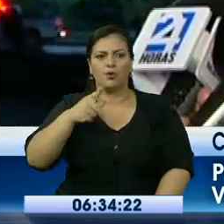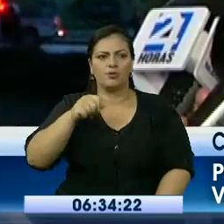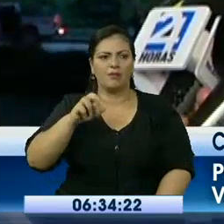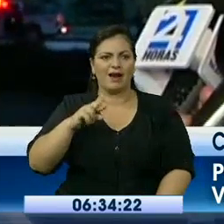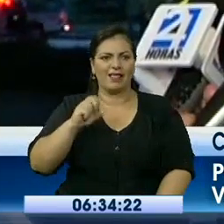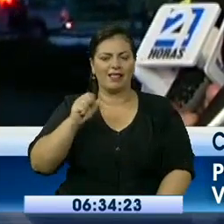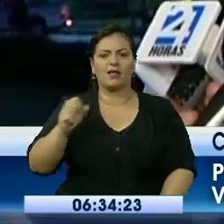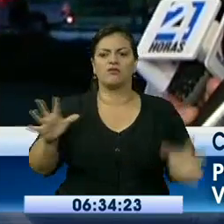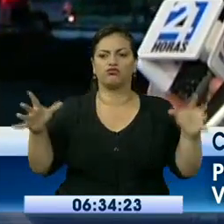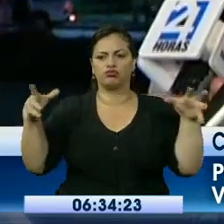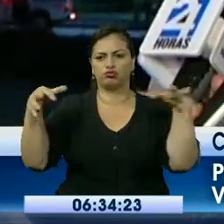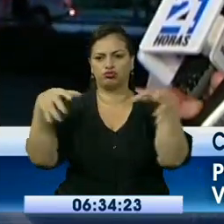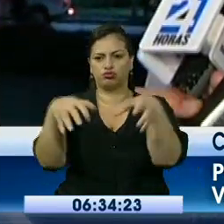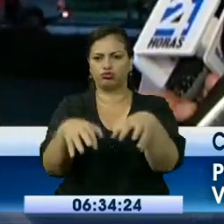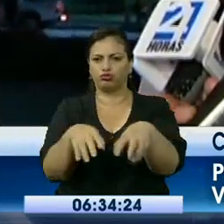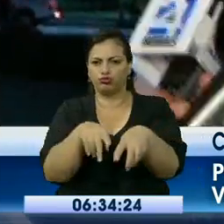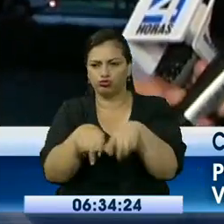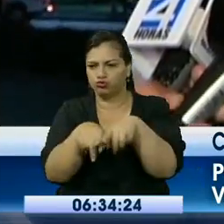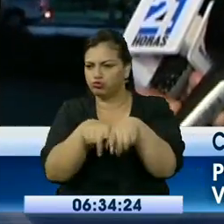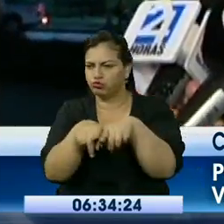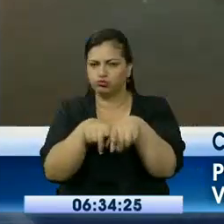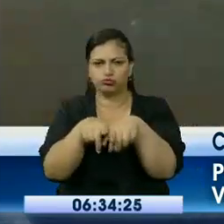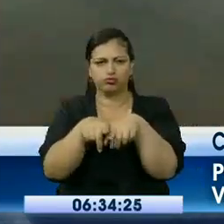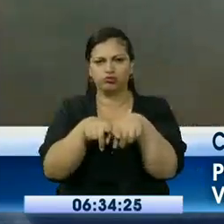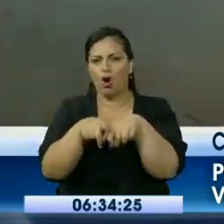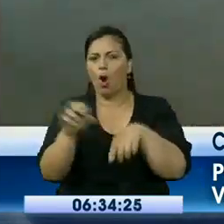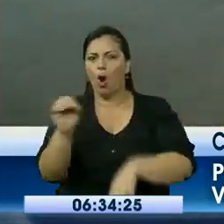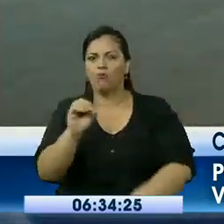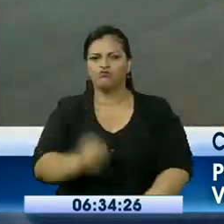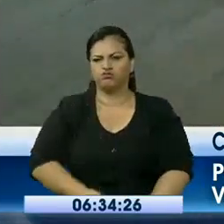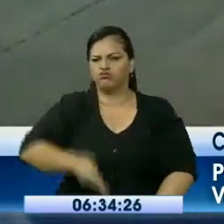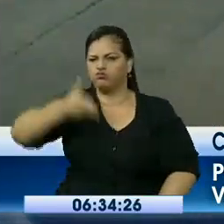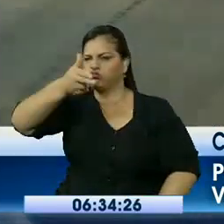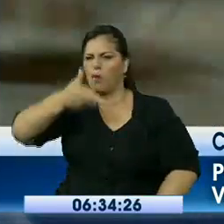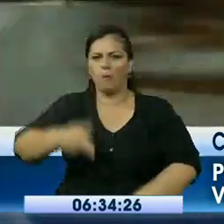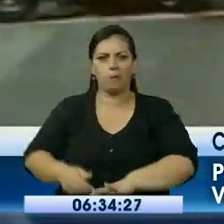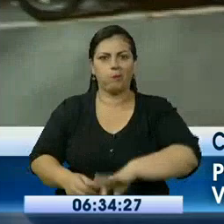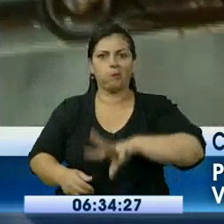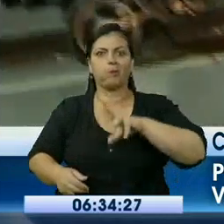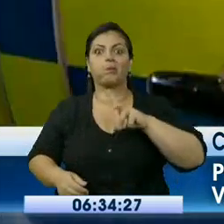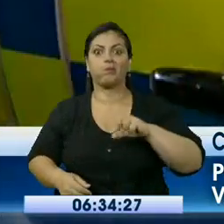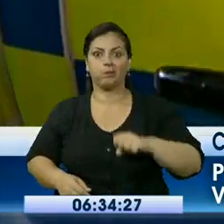territorios van cometiendo muchos delitos durante el trayecto.